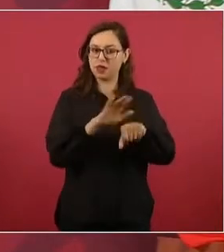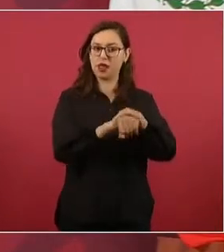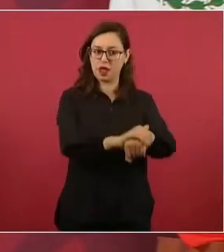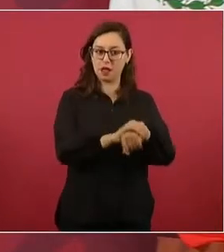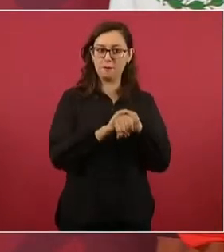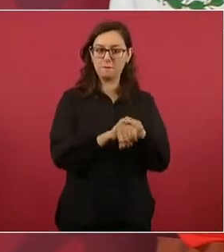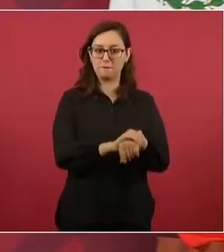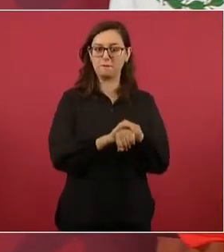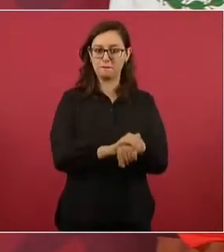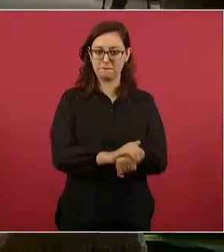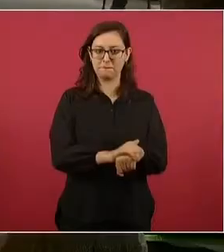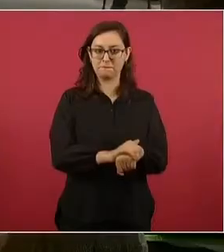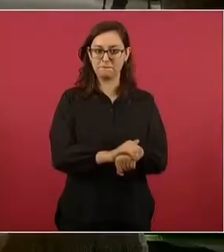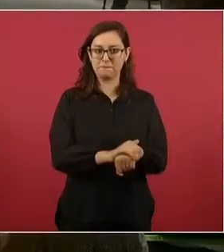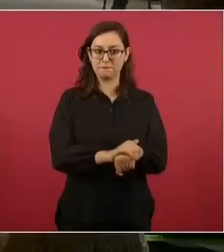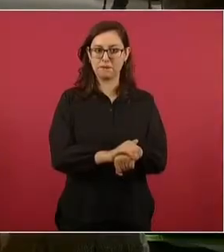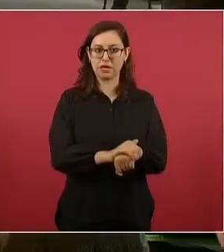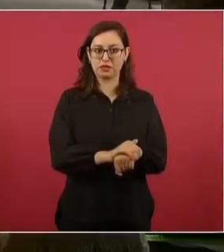un político